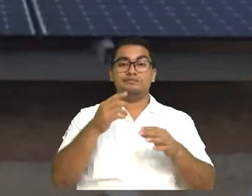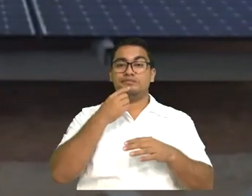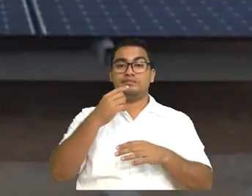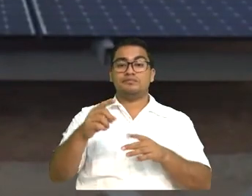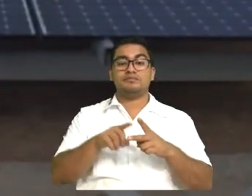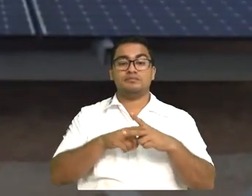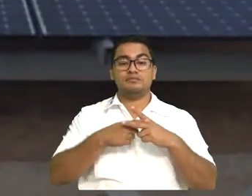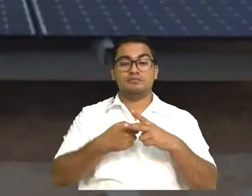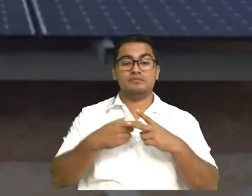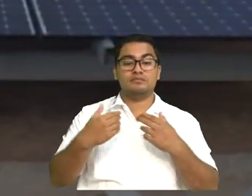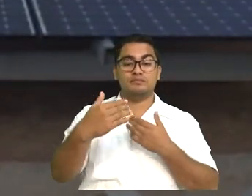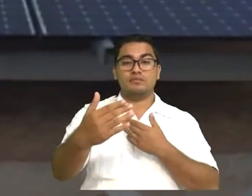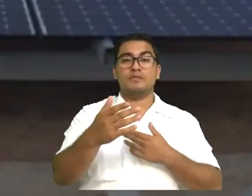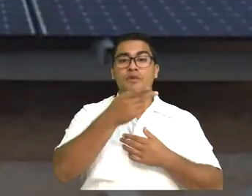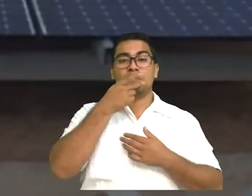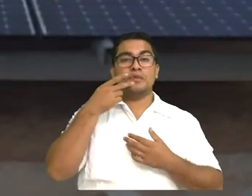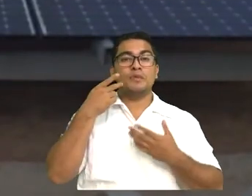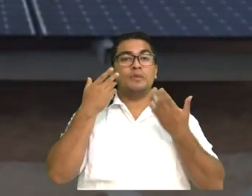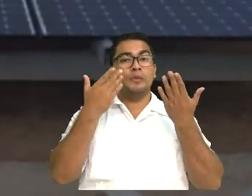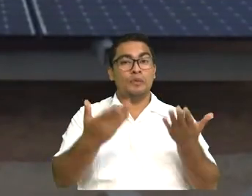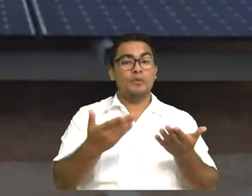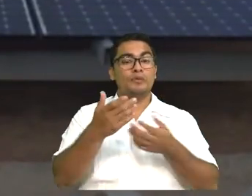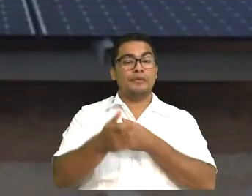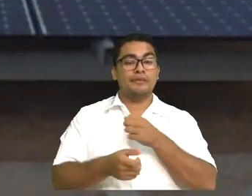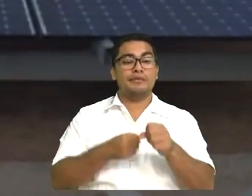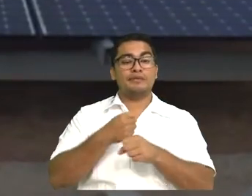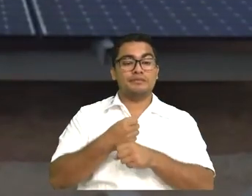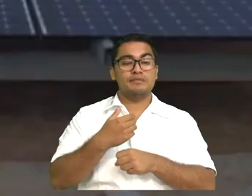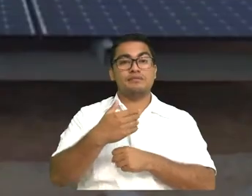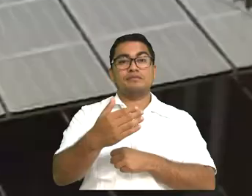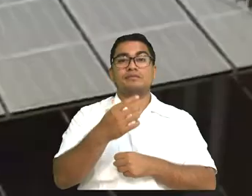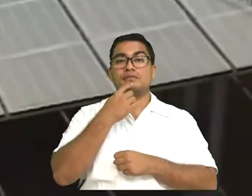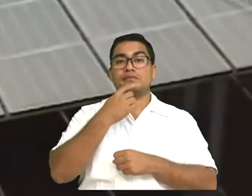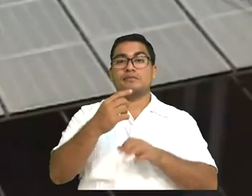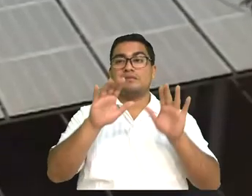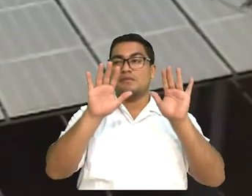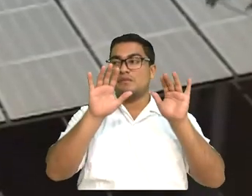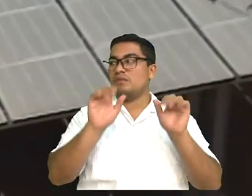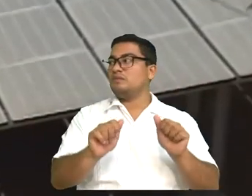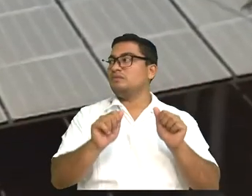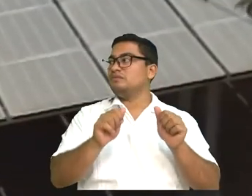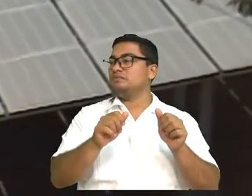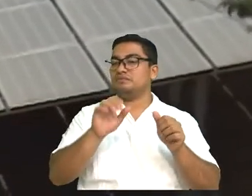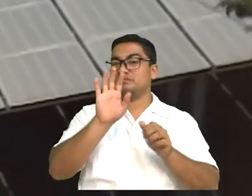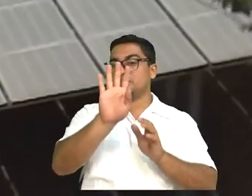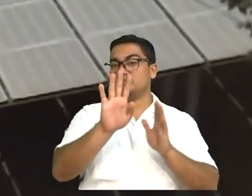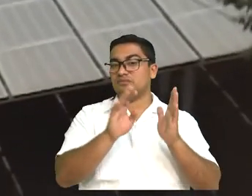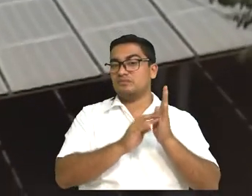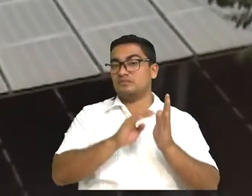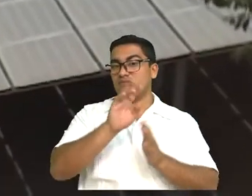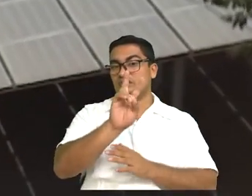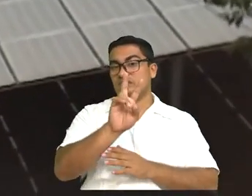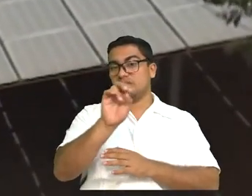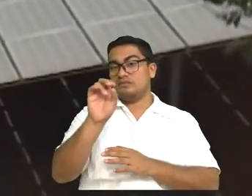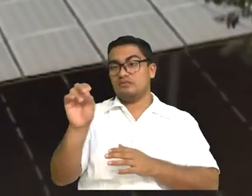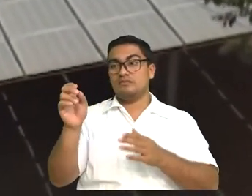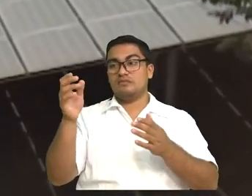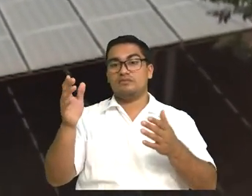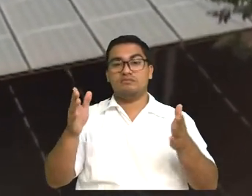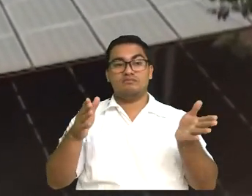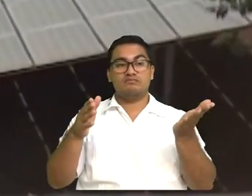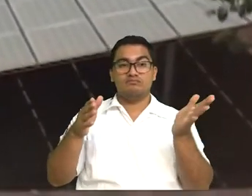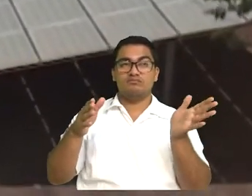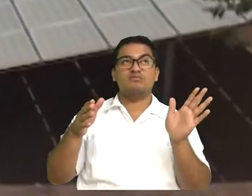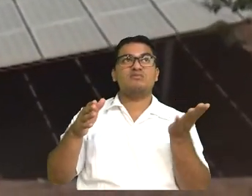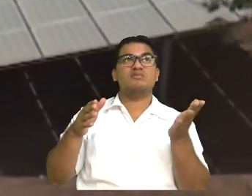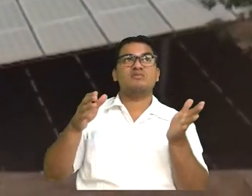en junio de este año, entonces ya estamos recibiendo que son los 4.200 paneles solares. O